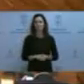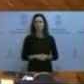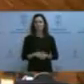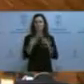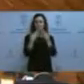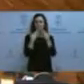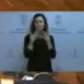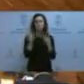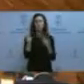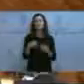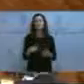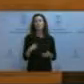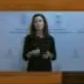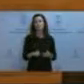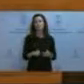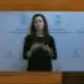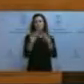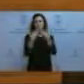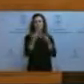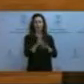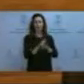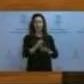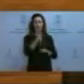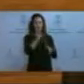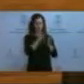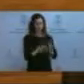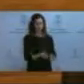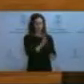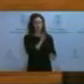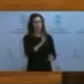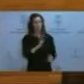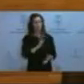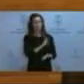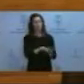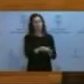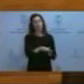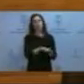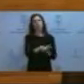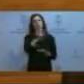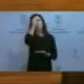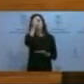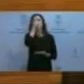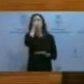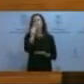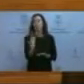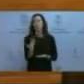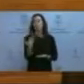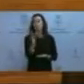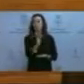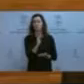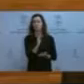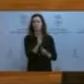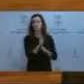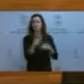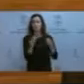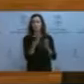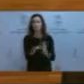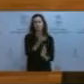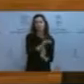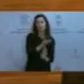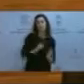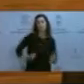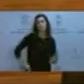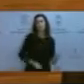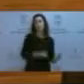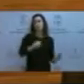Gracias, presidente. Gracias, consejero. Hace usted mención, y creo que con acierto, a la pregunta parlamentaria que hubo previamente, que hizo el Grupo Podemos